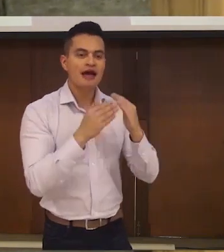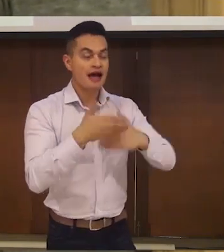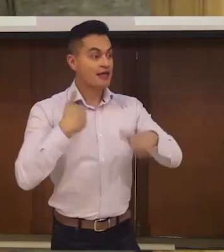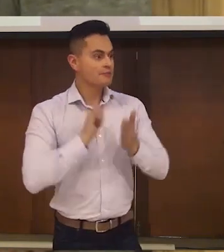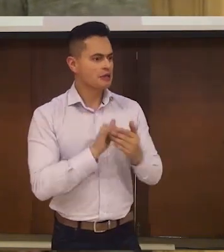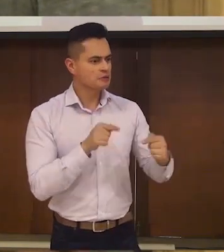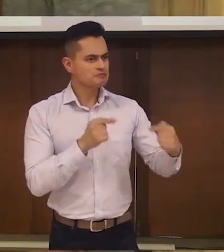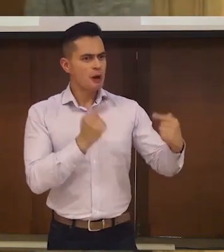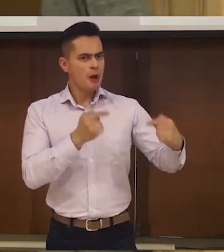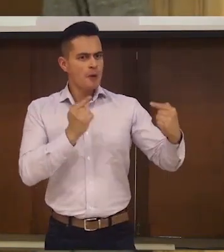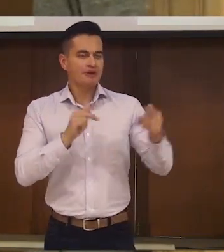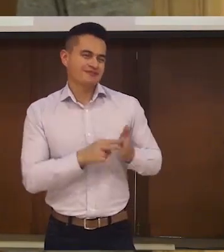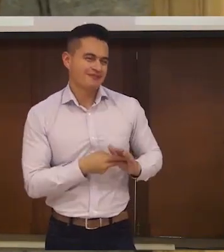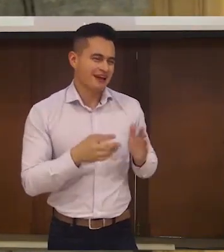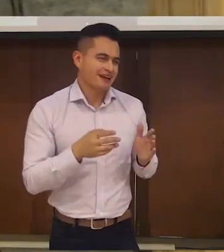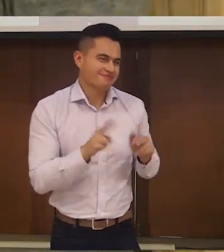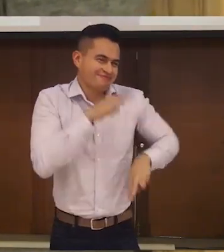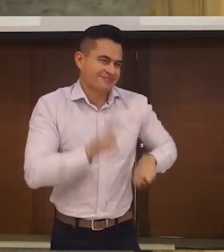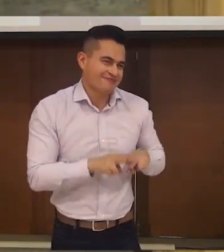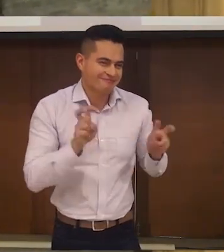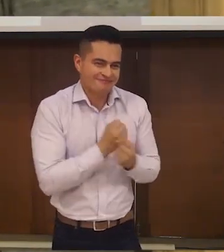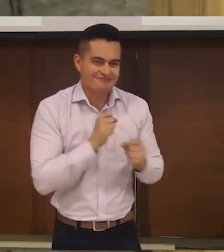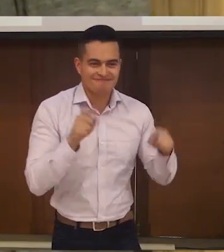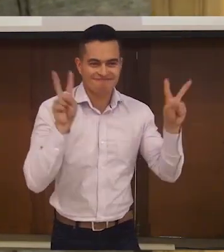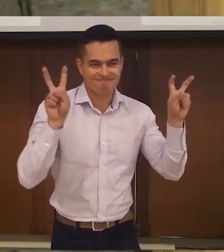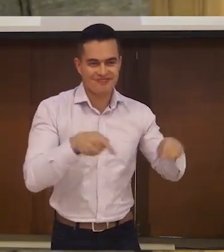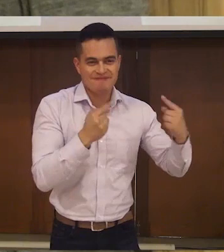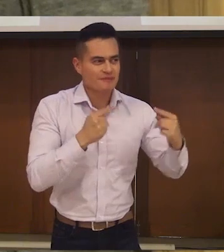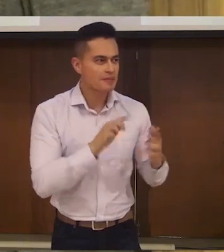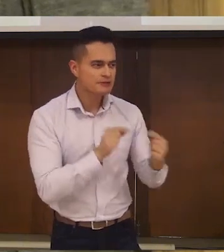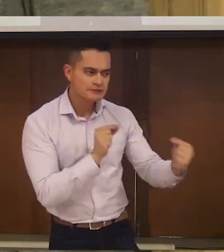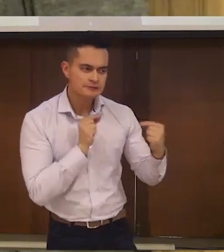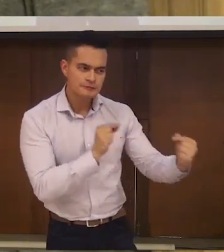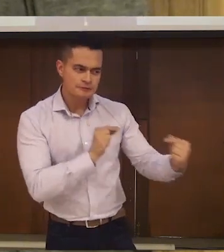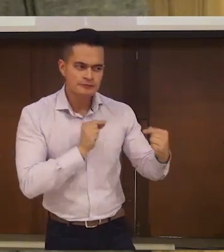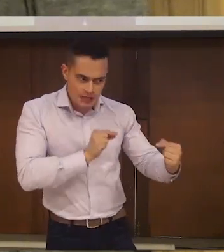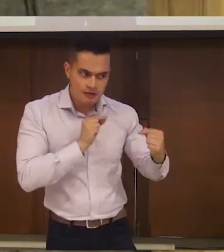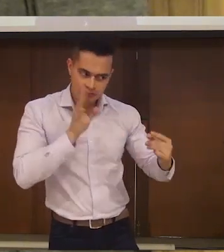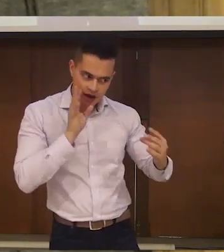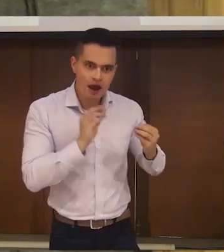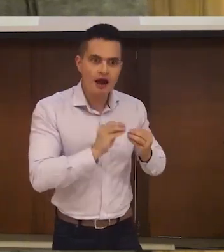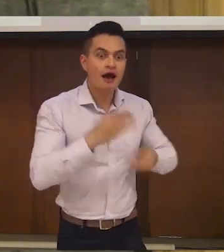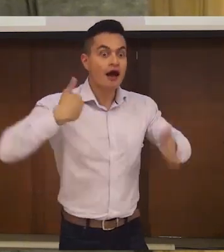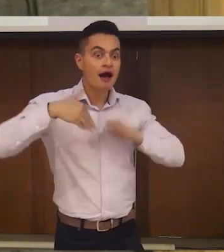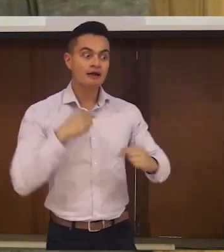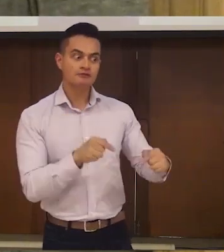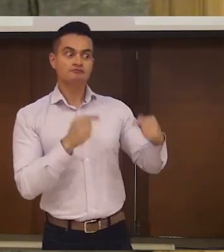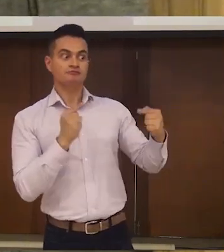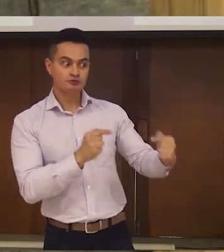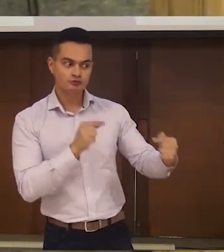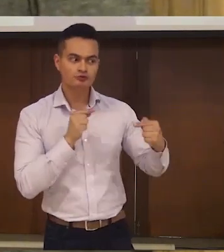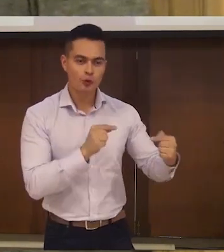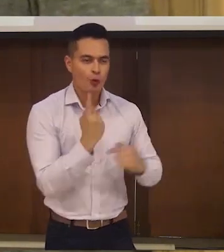con tanta pelea al final. Pelea amorosa, quiero decir, ¿no? Pero nos habíamos hecho amigos. Había tenido una discusión